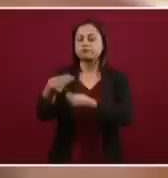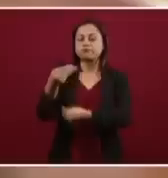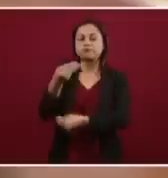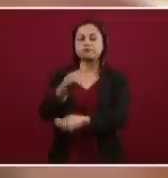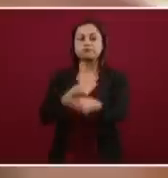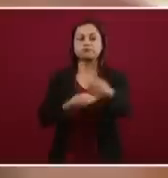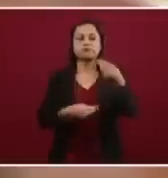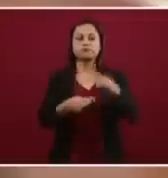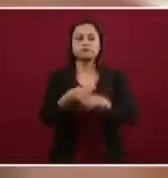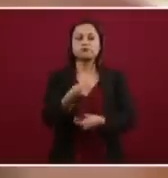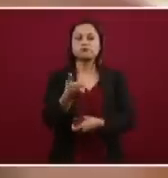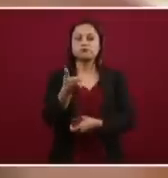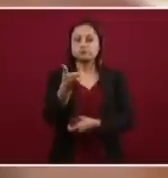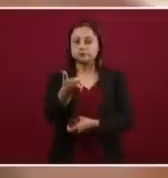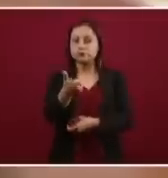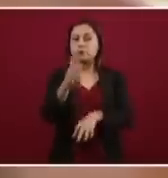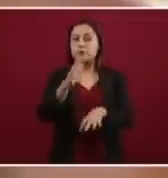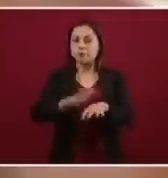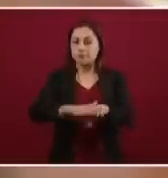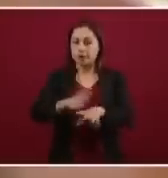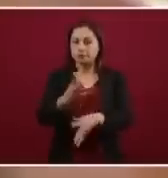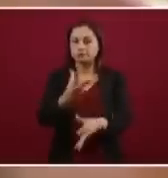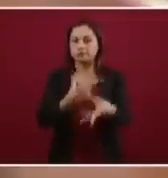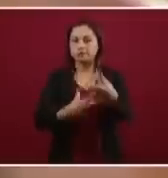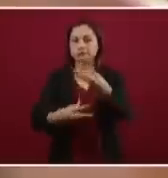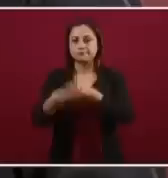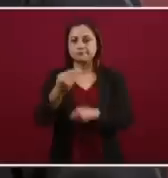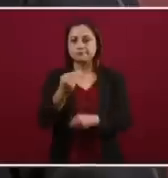Y eso lo puedo probar.